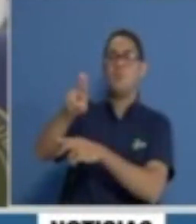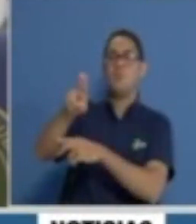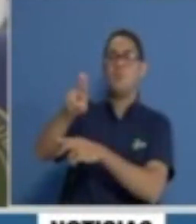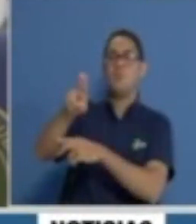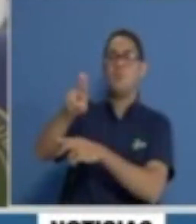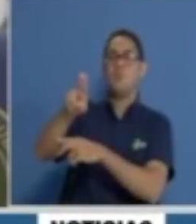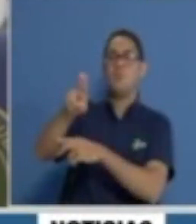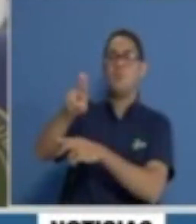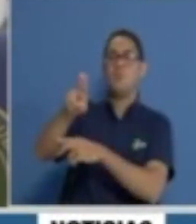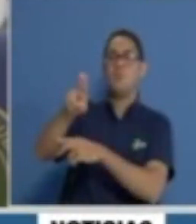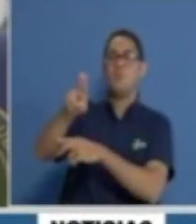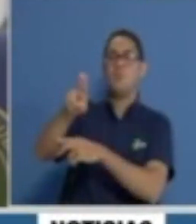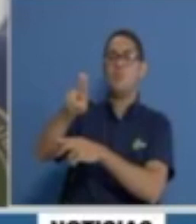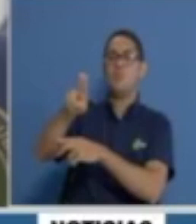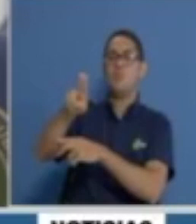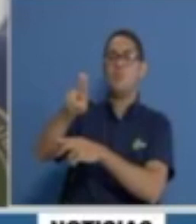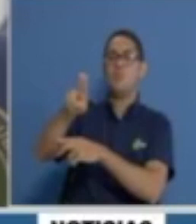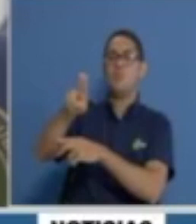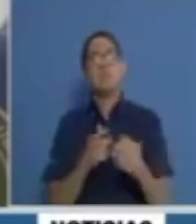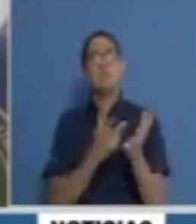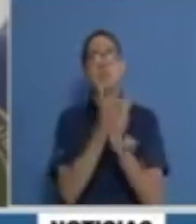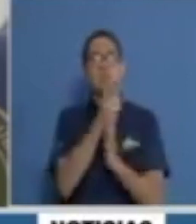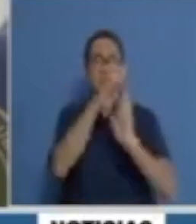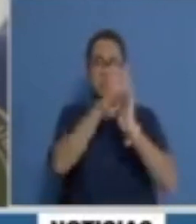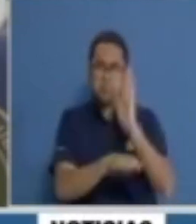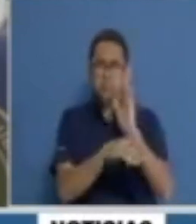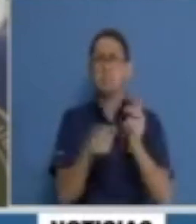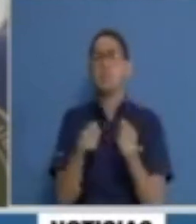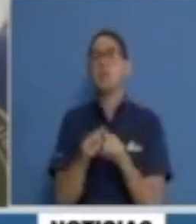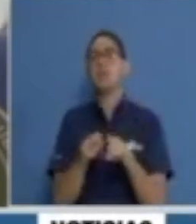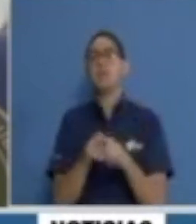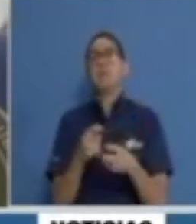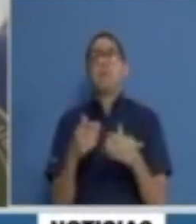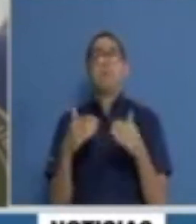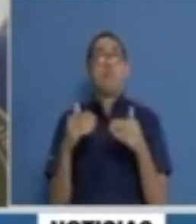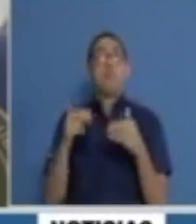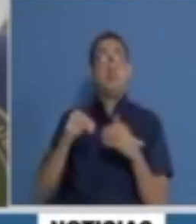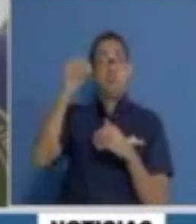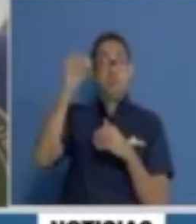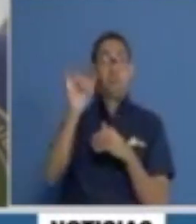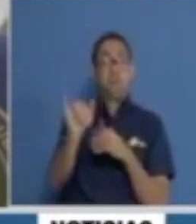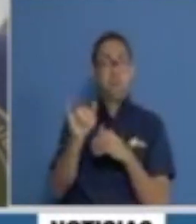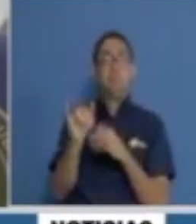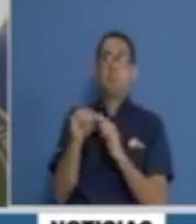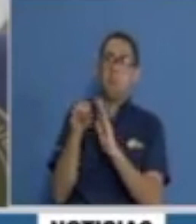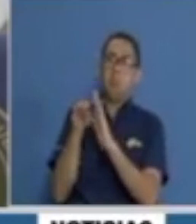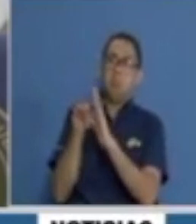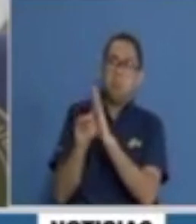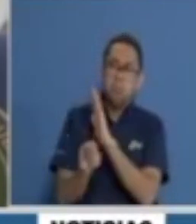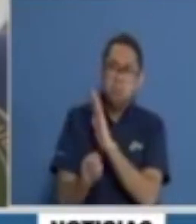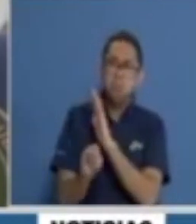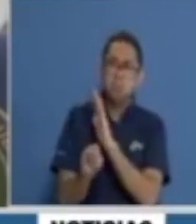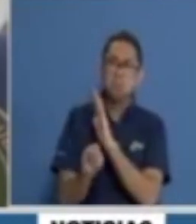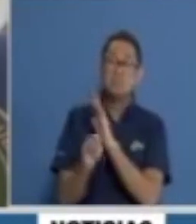que bajó, Chiriquí que bajó, y Panamá Norte tuvo algún cambio también